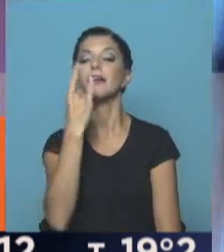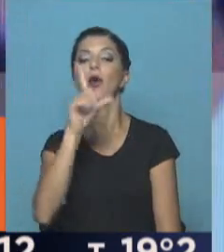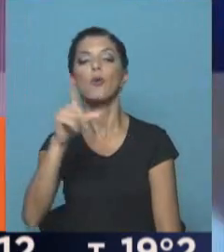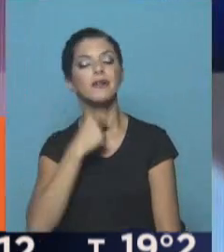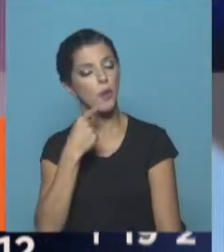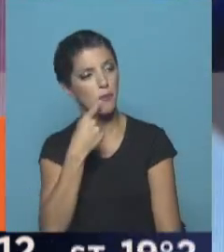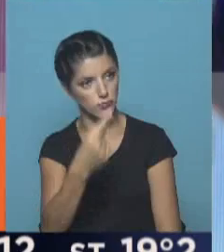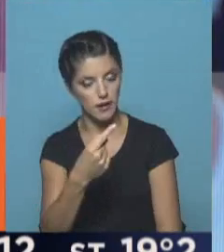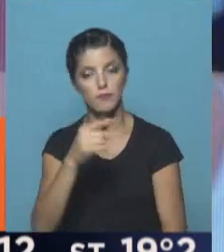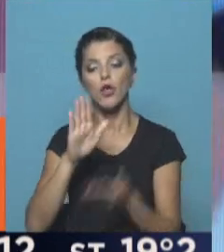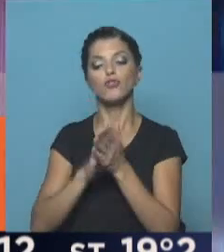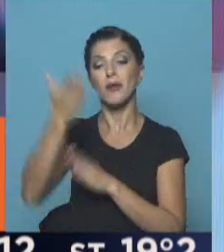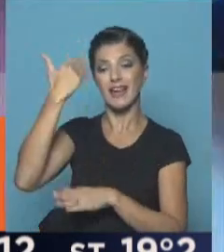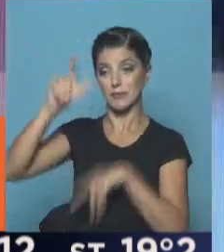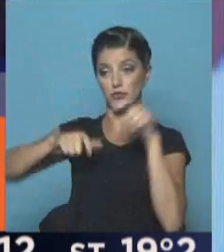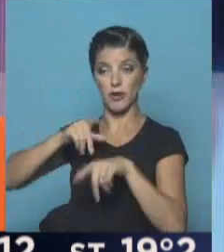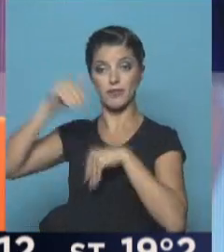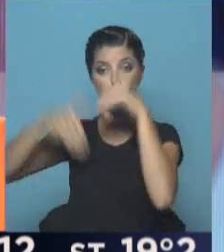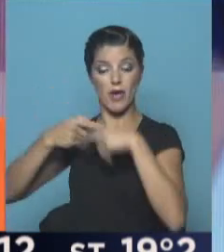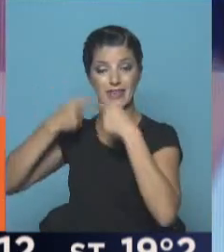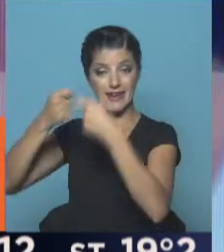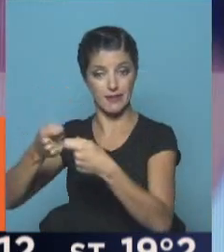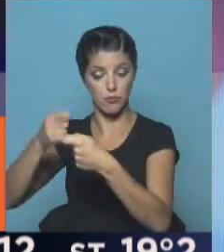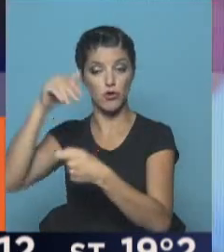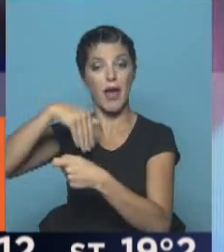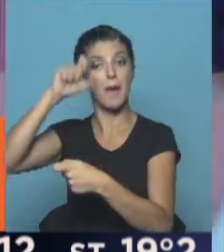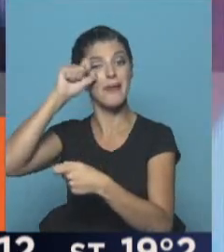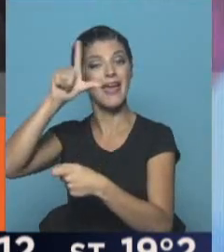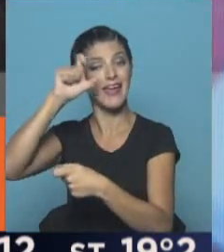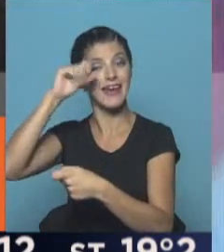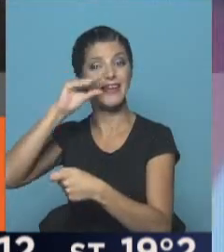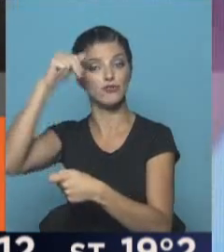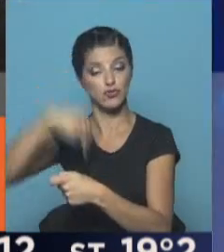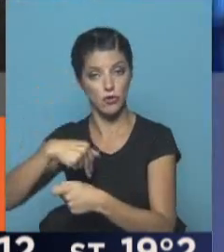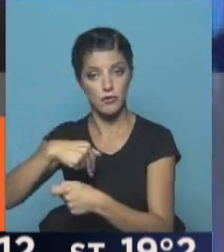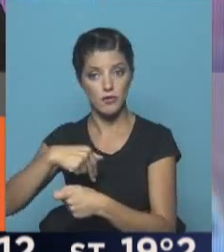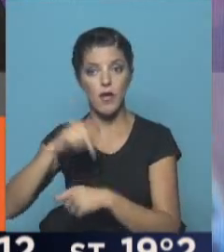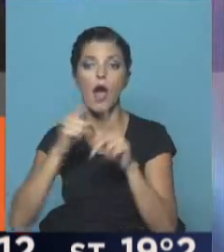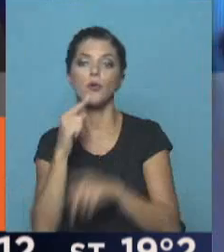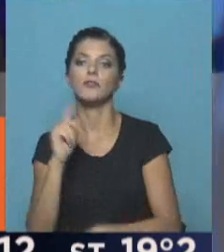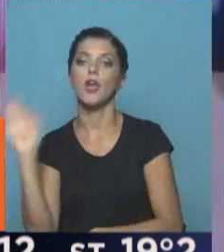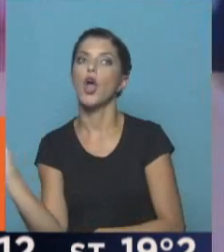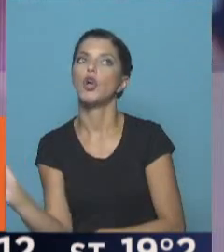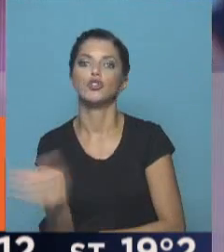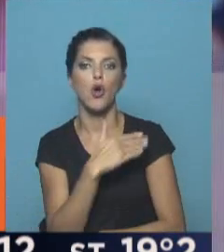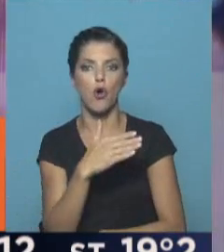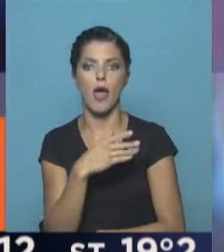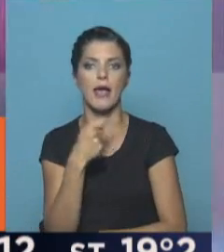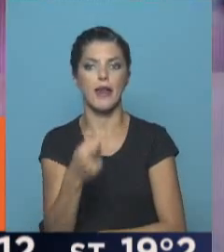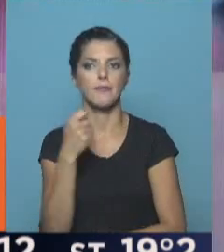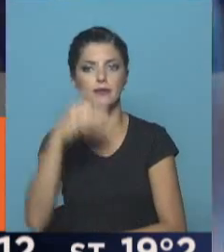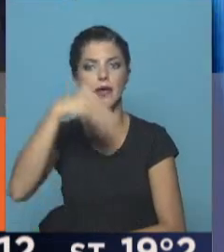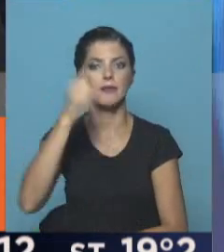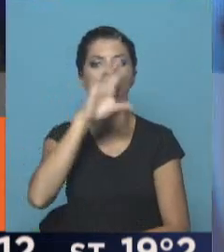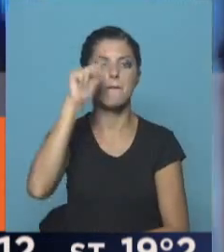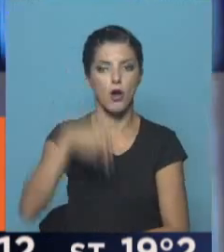de Mélenchon lo que hubo fue esto, vamos a consultar a las bases, vamos a ver, hay mucha gente que dice, no le demos todas las garantías a Macron